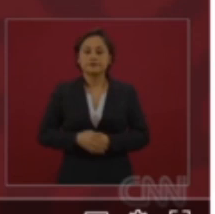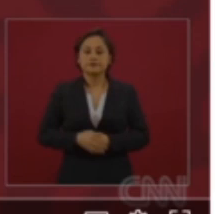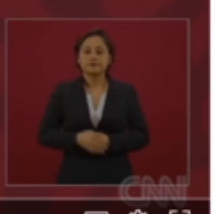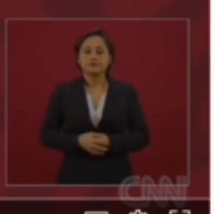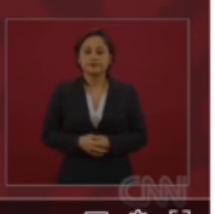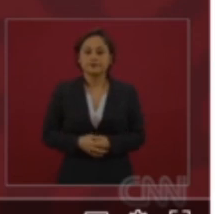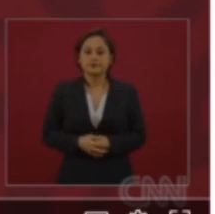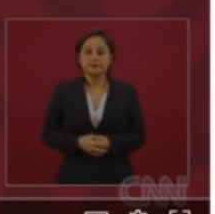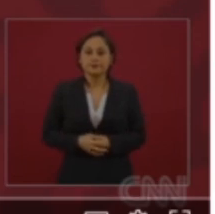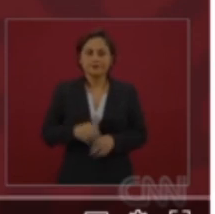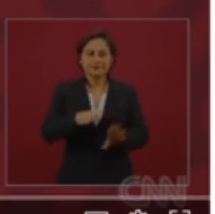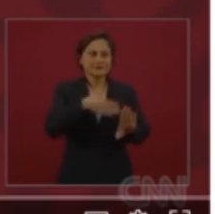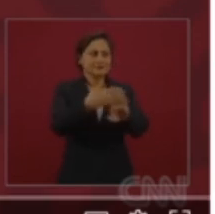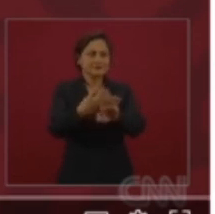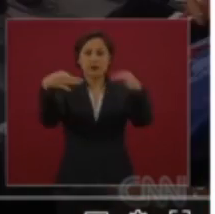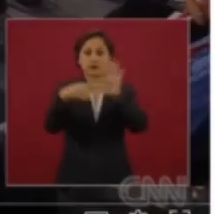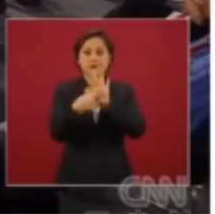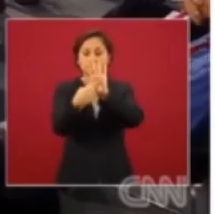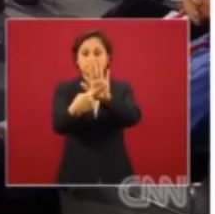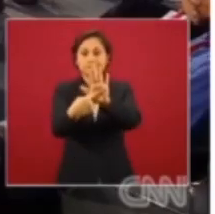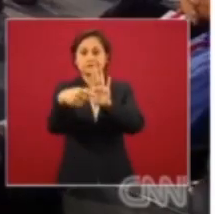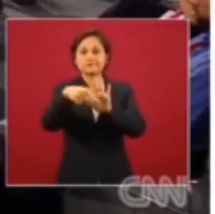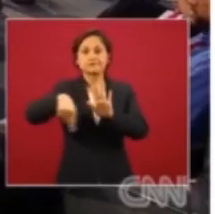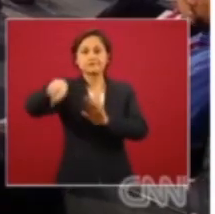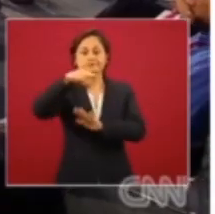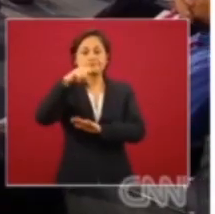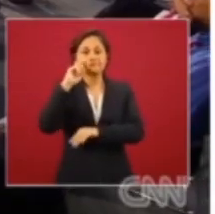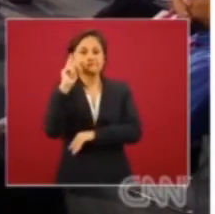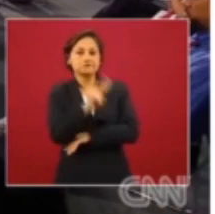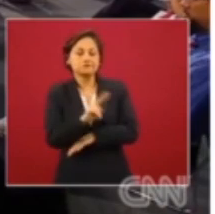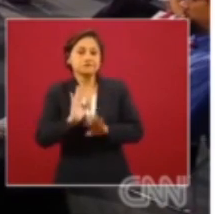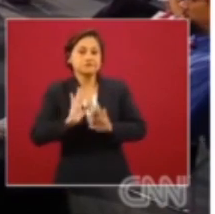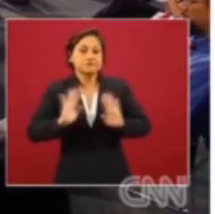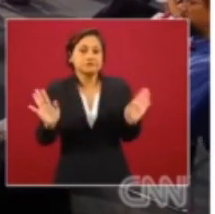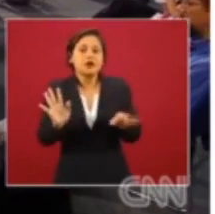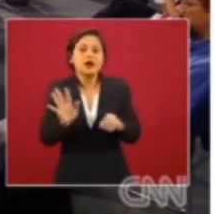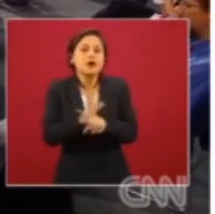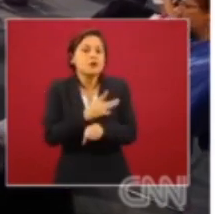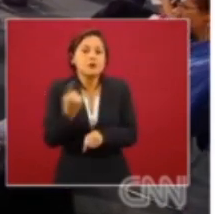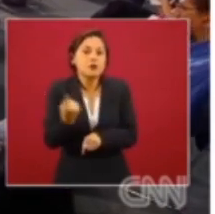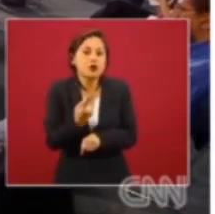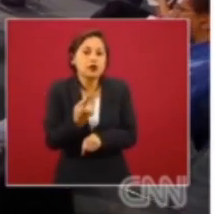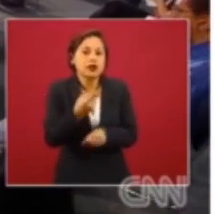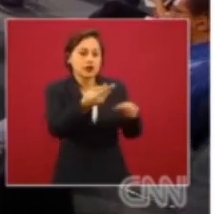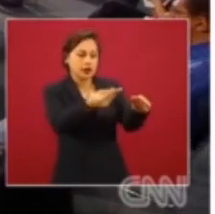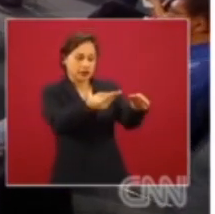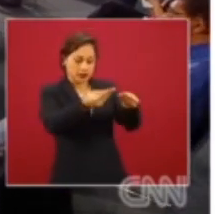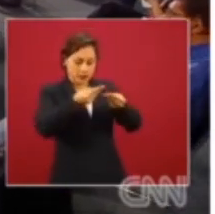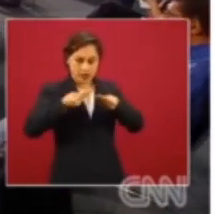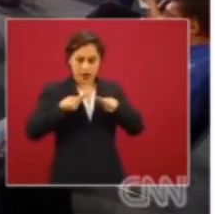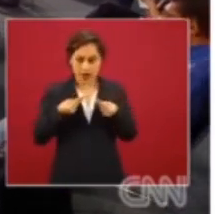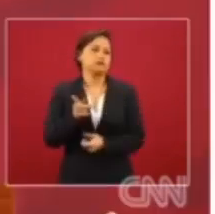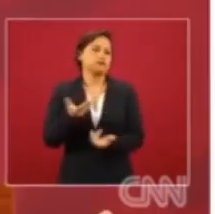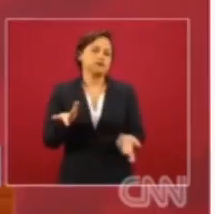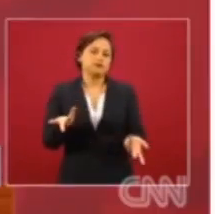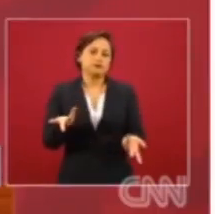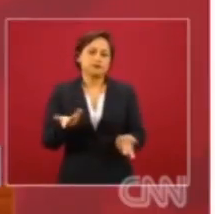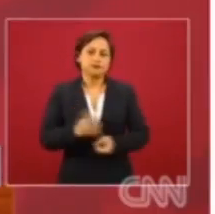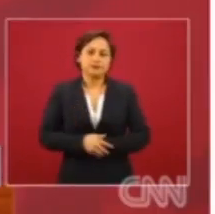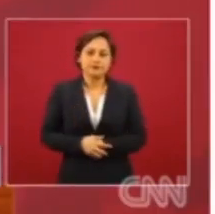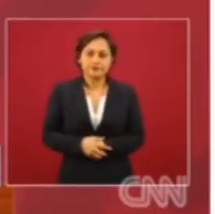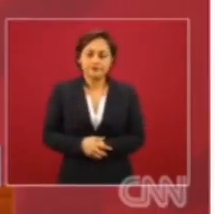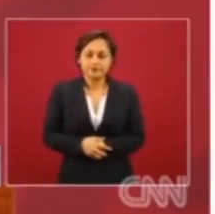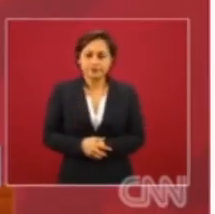Escuchemos. Y que presuntamente alinea la estrategia de la oposición para recuperar el control político del país.